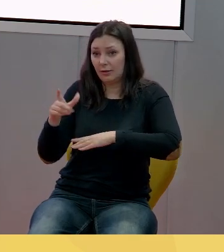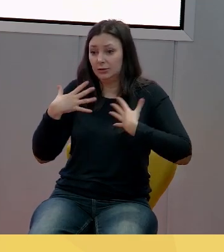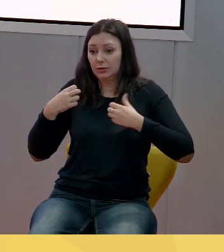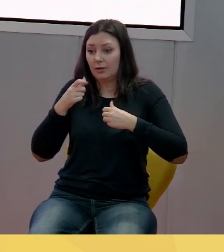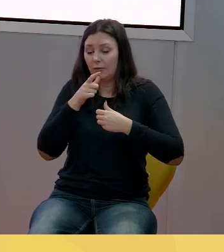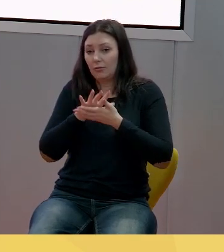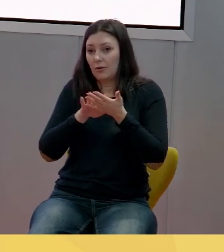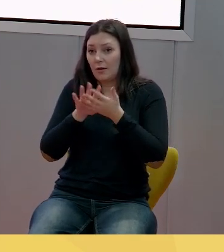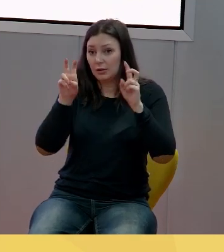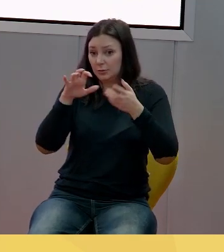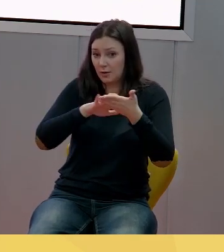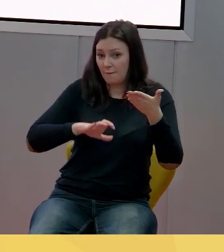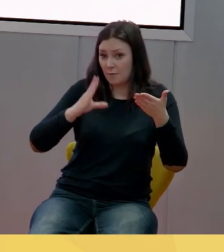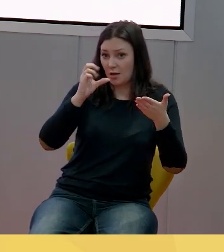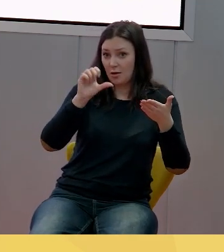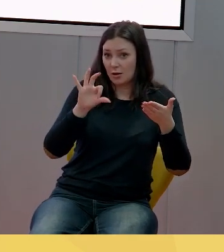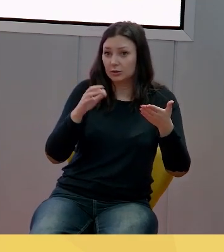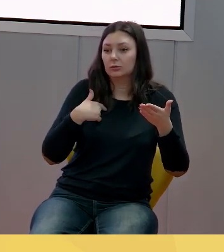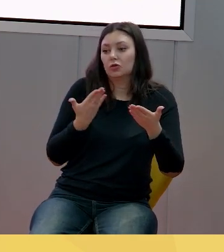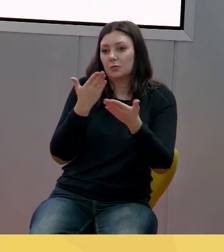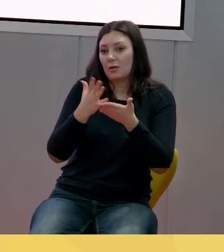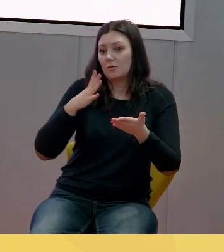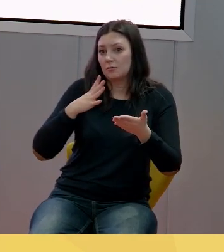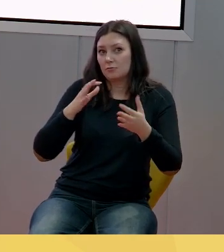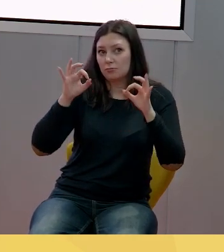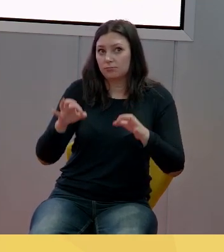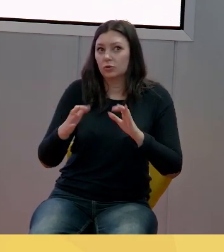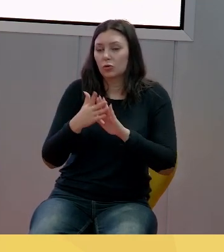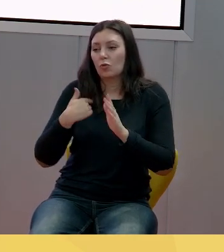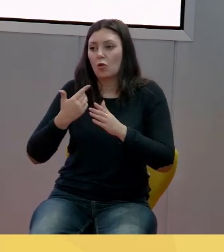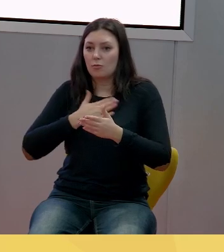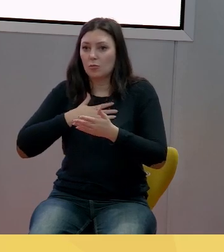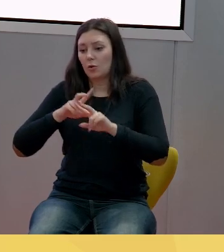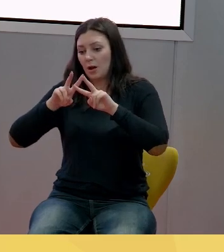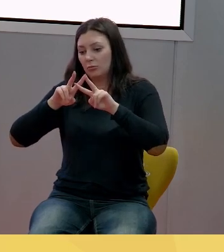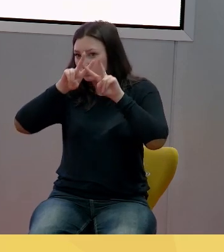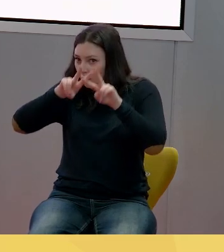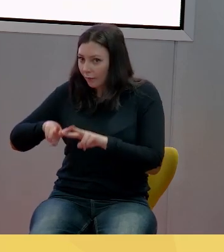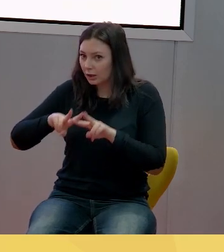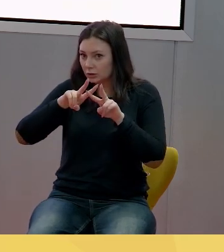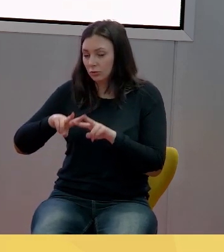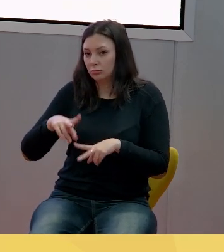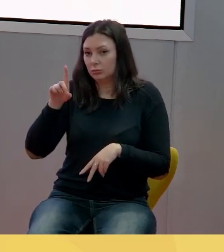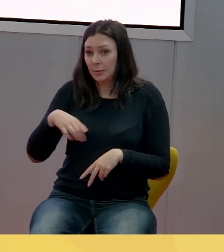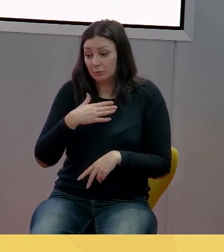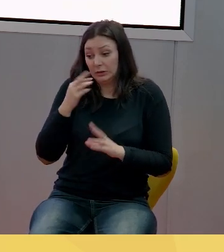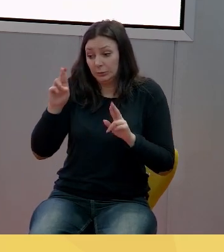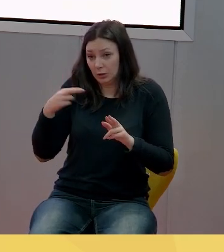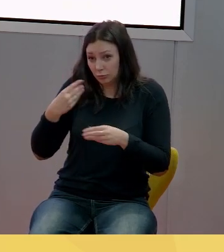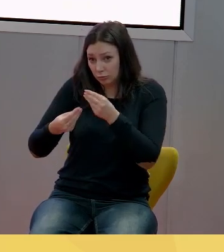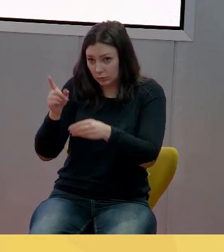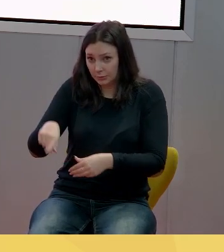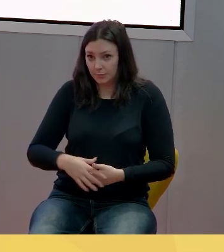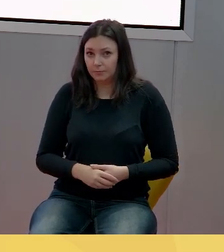de la revisión CAS y acabó pidiendo formalmente que hicieran su propia revisión, que esperemos que también lo hagan.